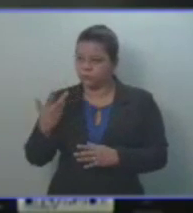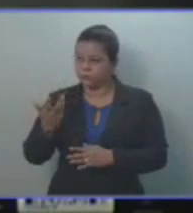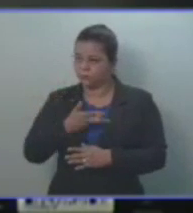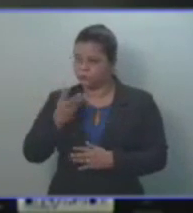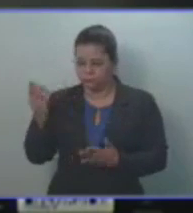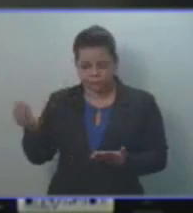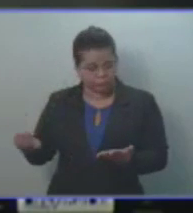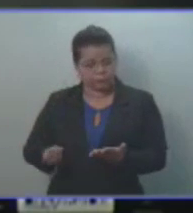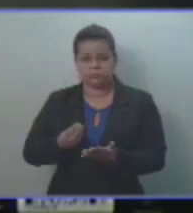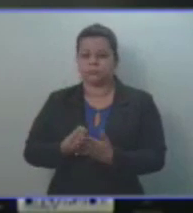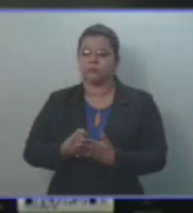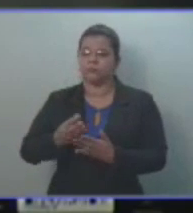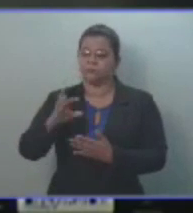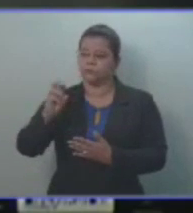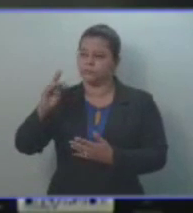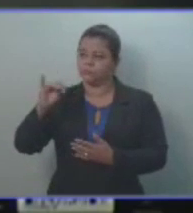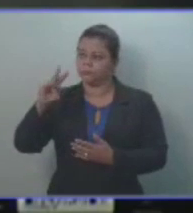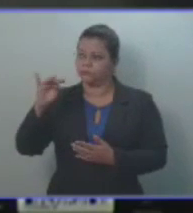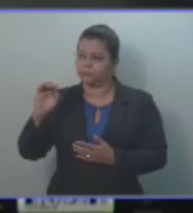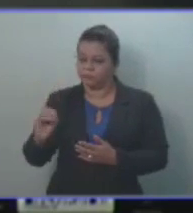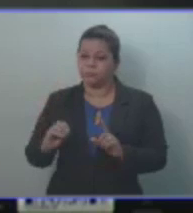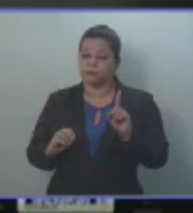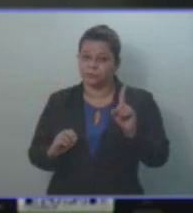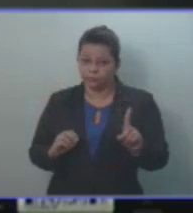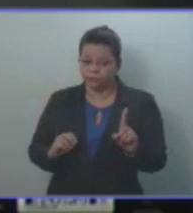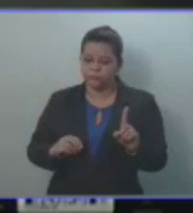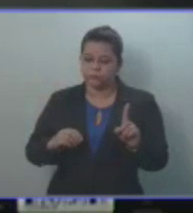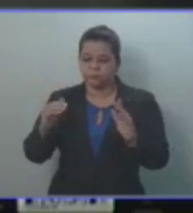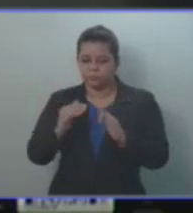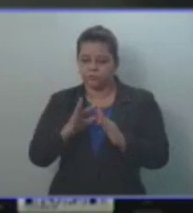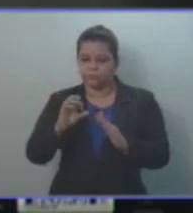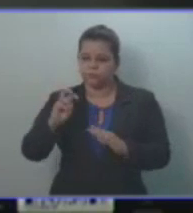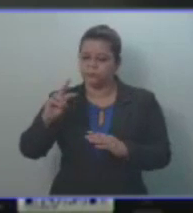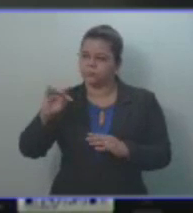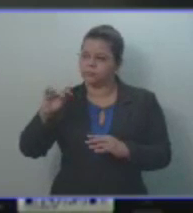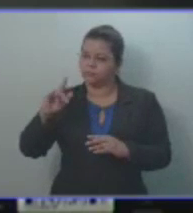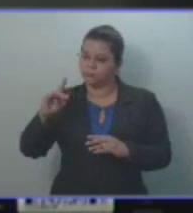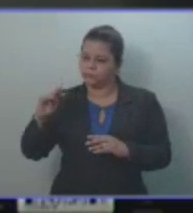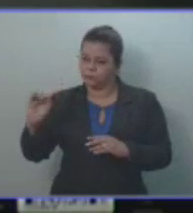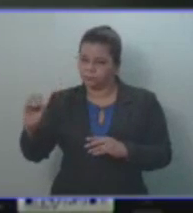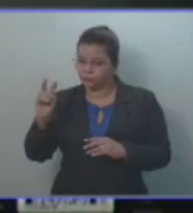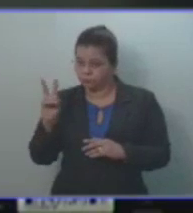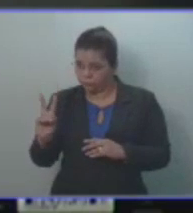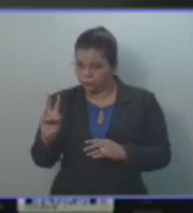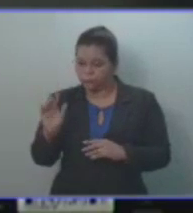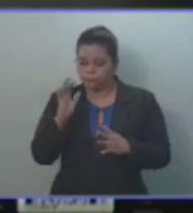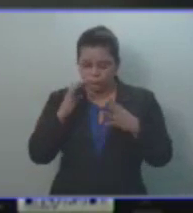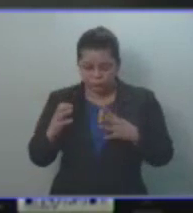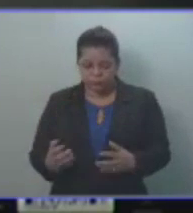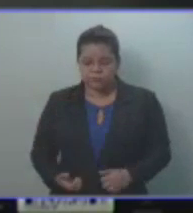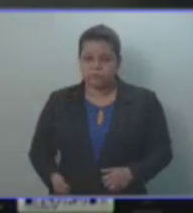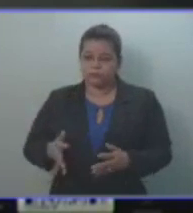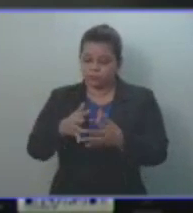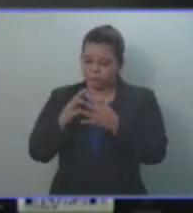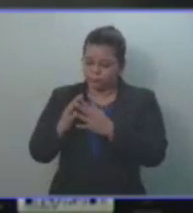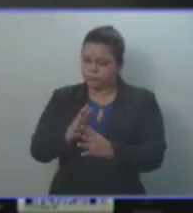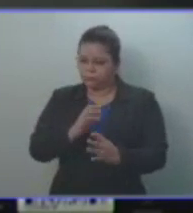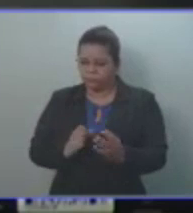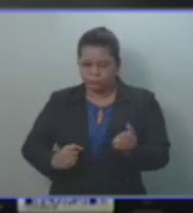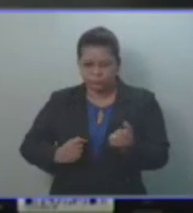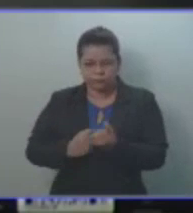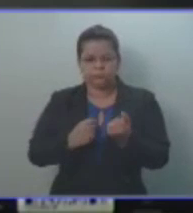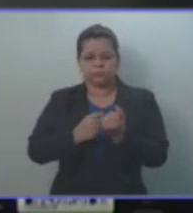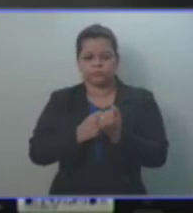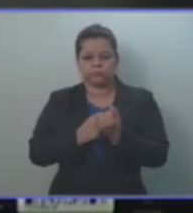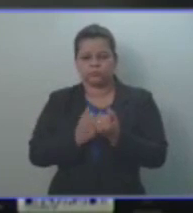1 y Fomilenio 2, que debemos agradecer al pueblo y gobierno de los Estados Unidos,